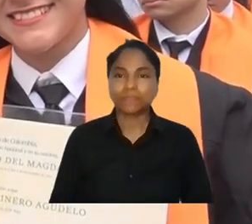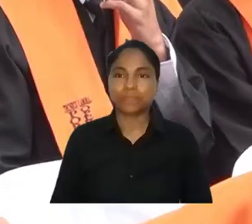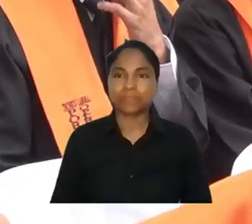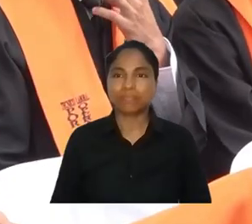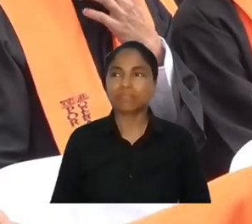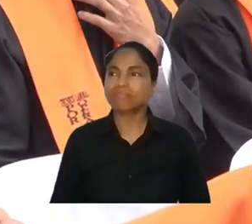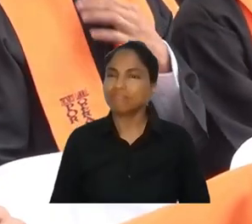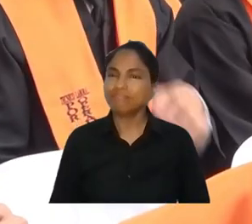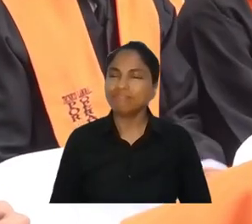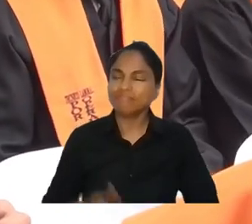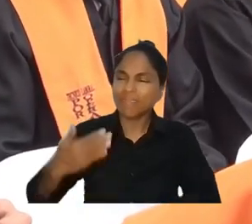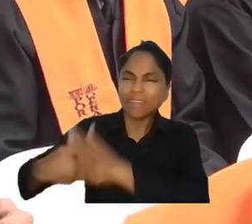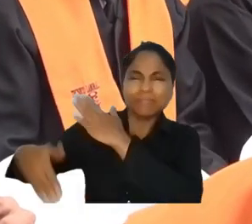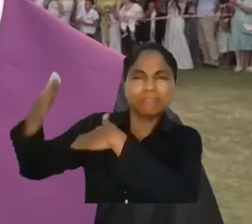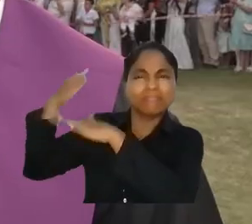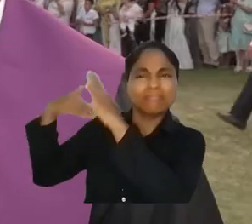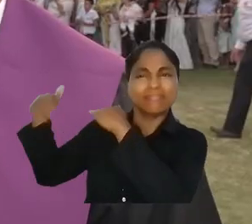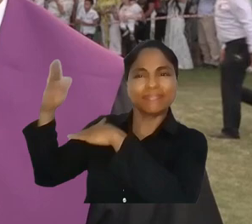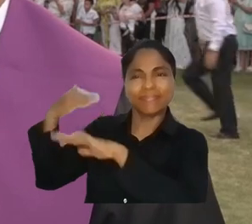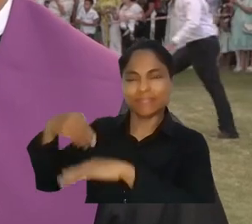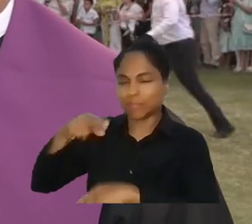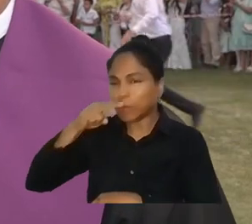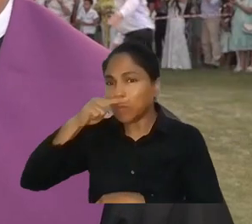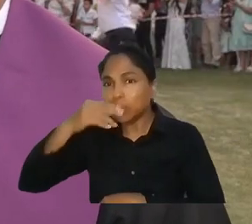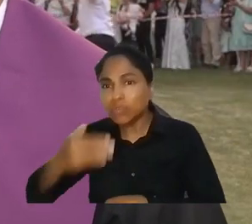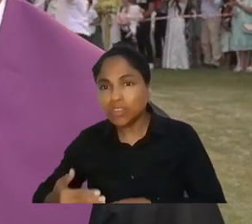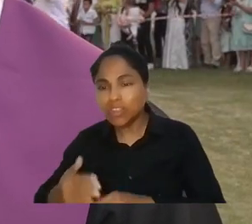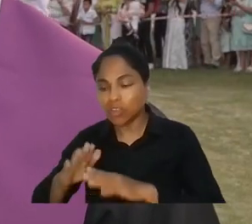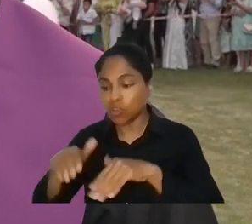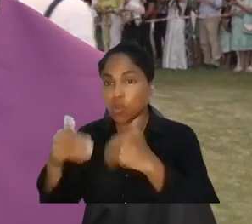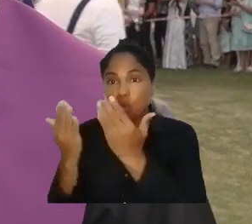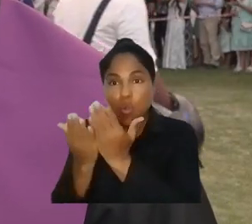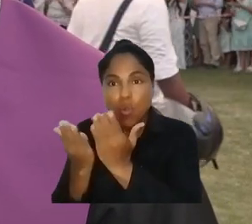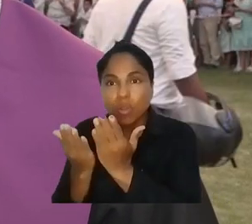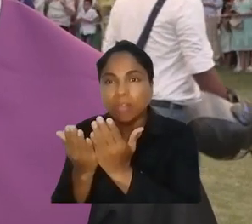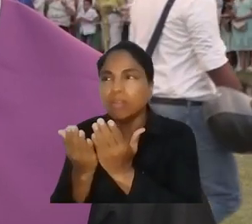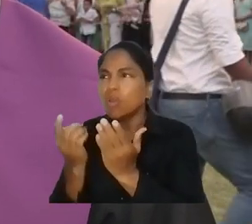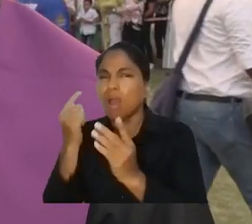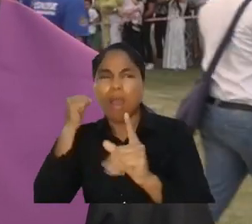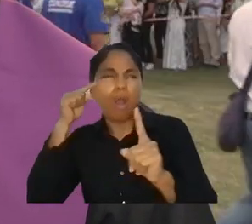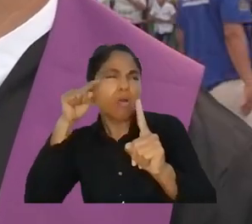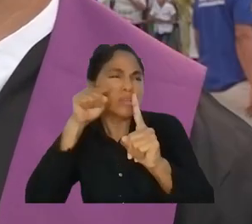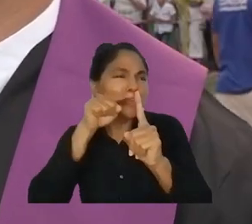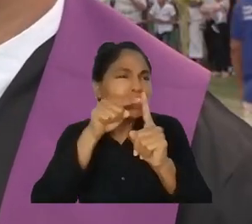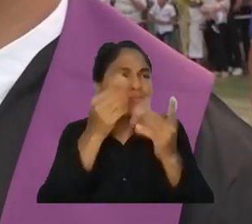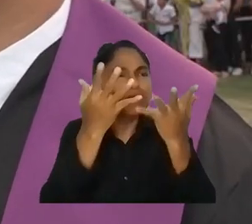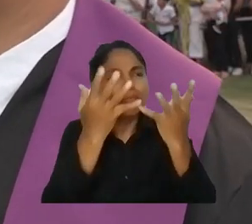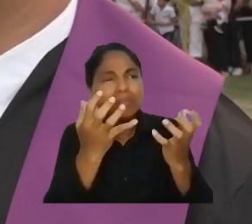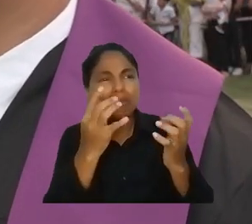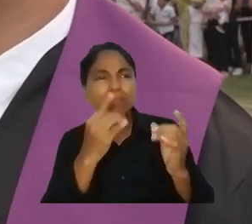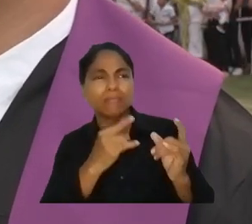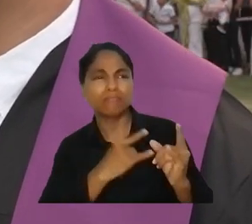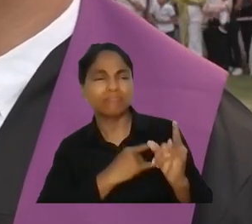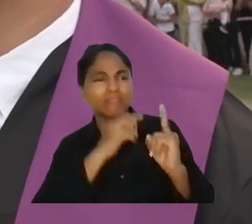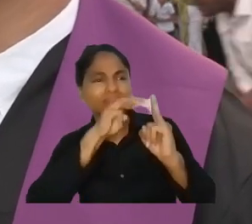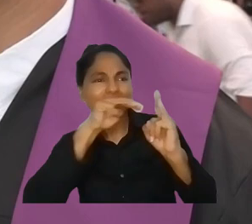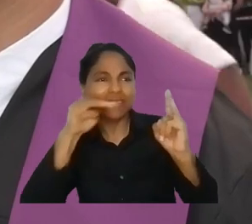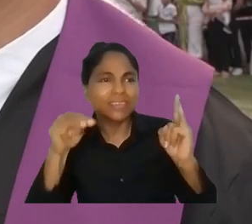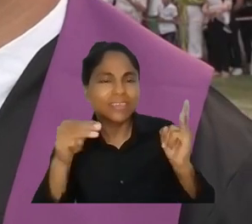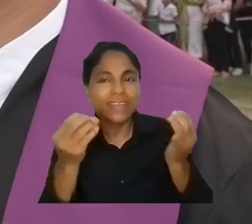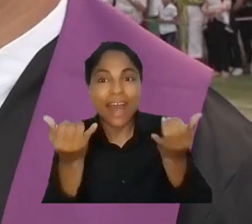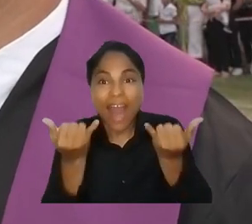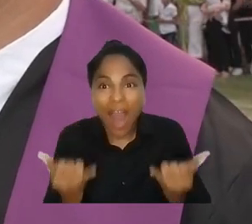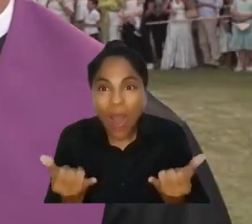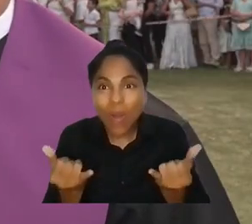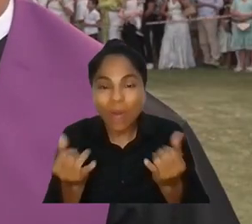virtual, como dice su nombre. Bueno, la verdad desde muy pequeño, o sea, cuando estaba en el colegio, ha sido un sueño estudiar aquí en la